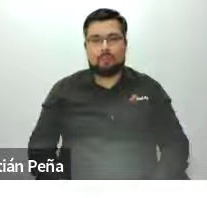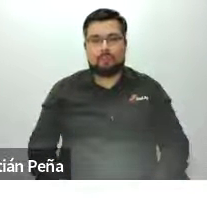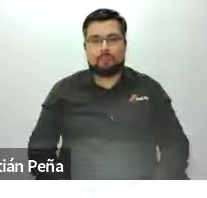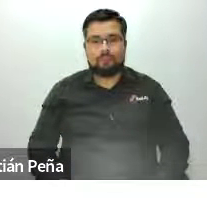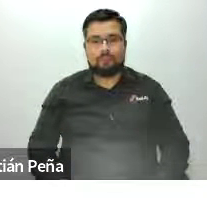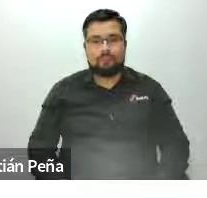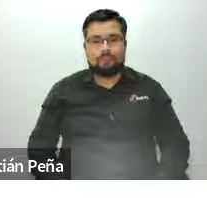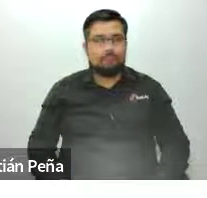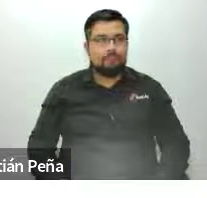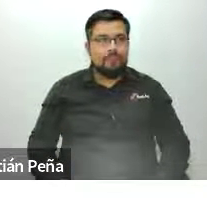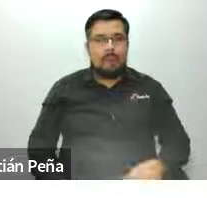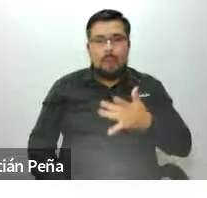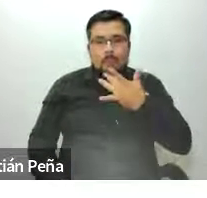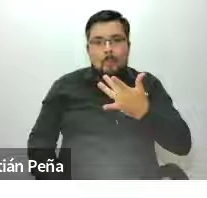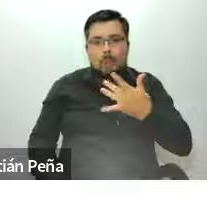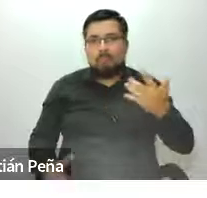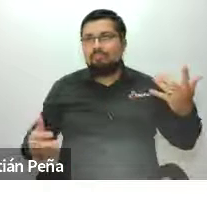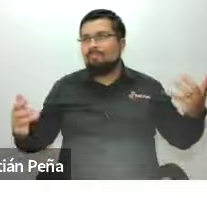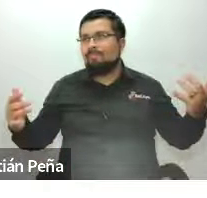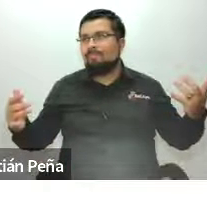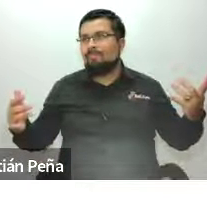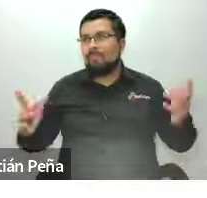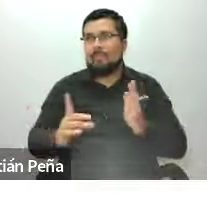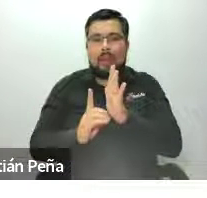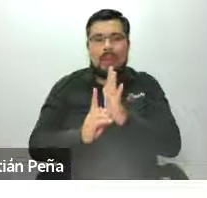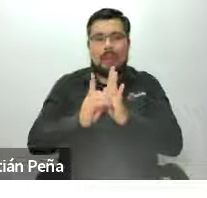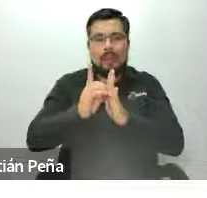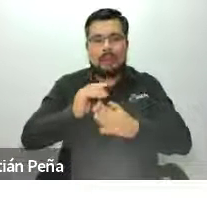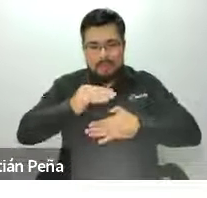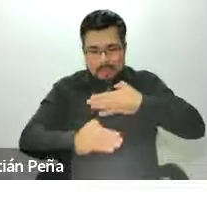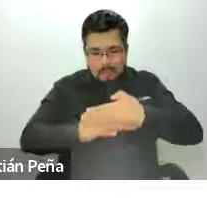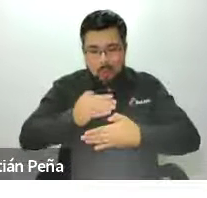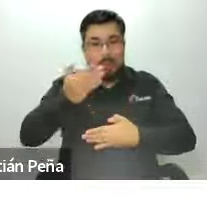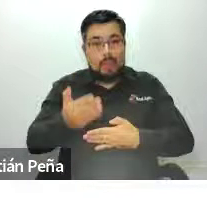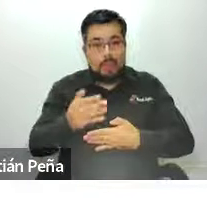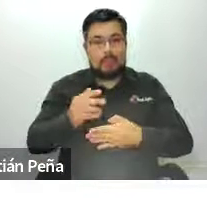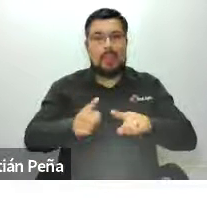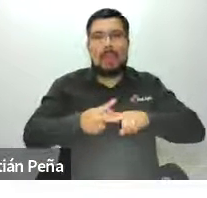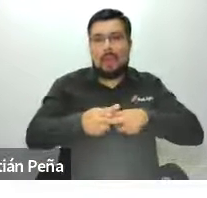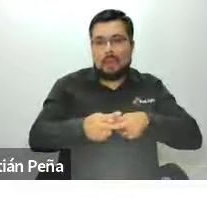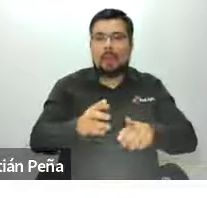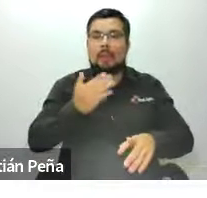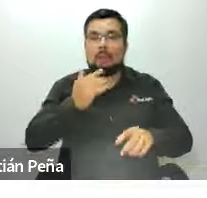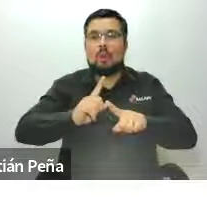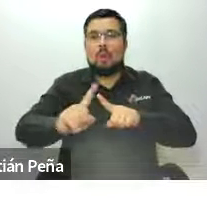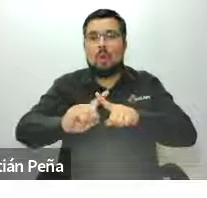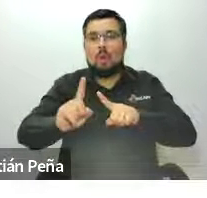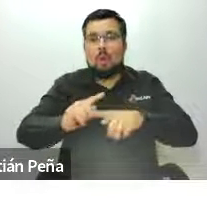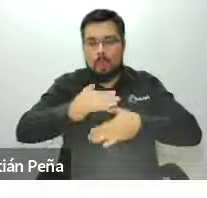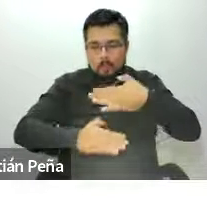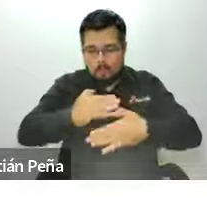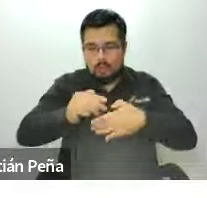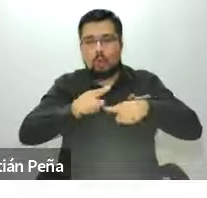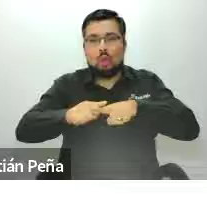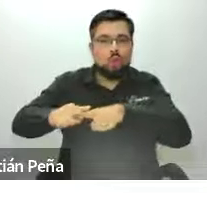evidentemente en el desarrollo de este instrumento y también en lo que fue el proceso de socialización de este instrumento y